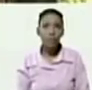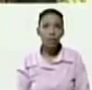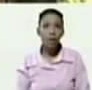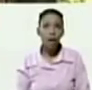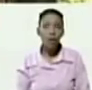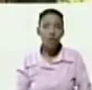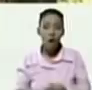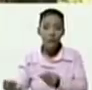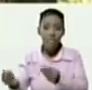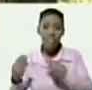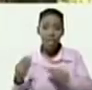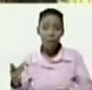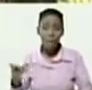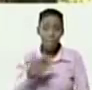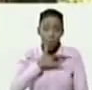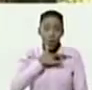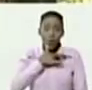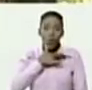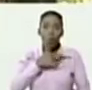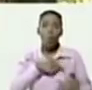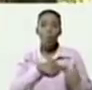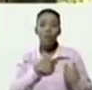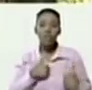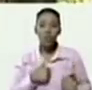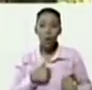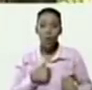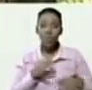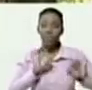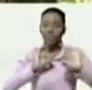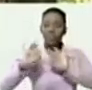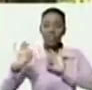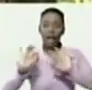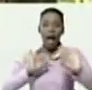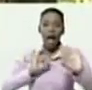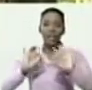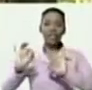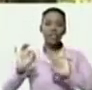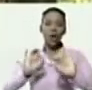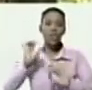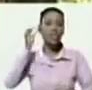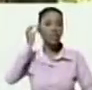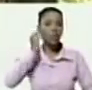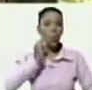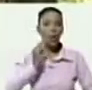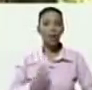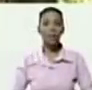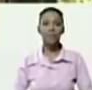dado en el corazón con su interpretación de Antonio José de Sucre,